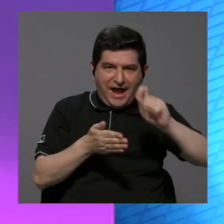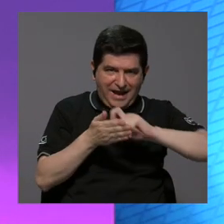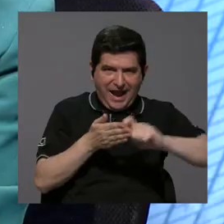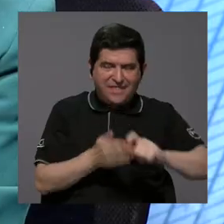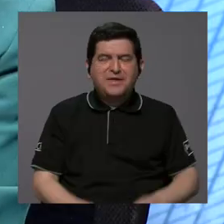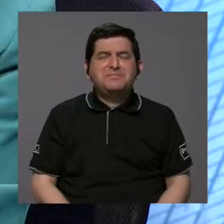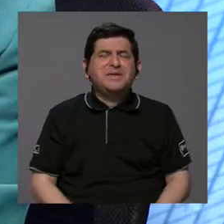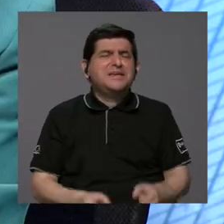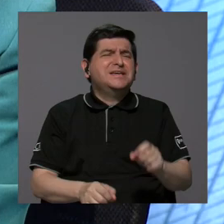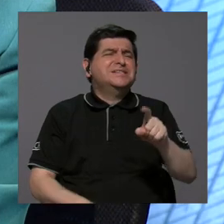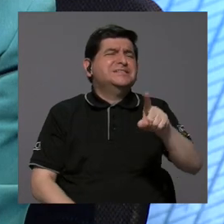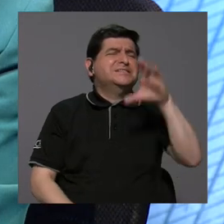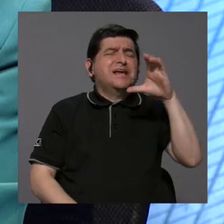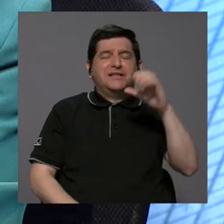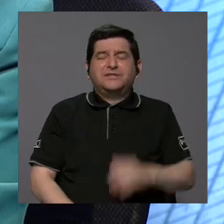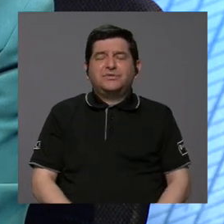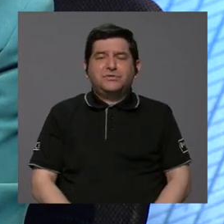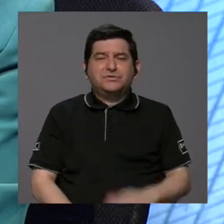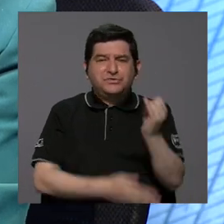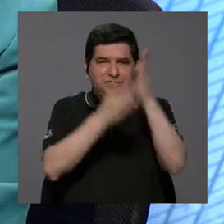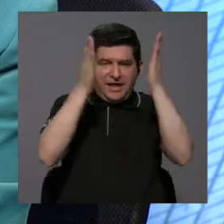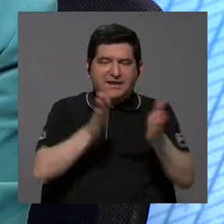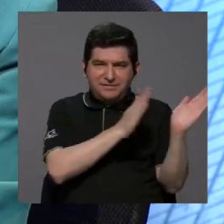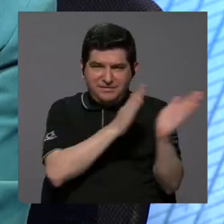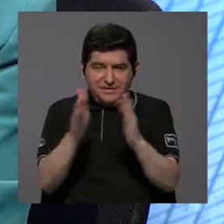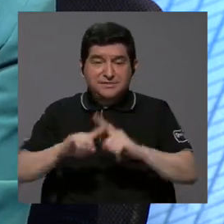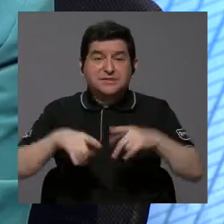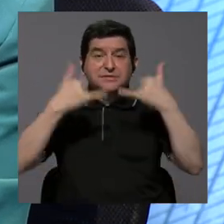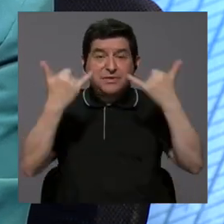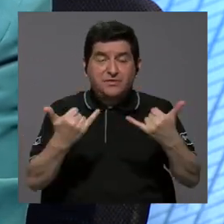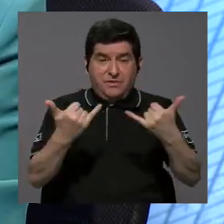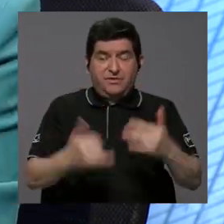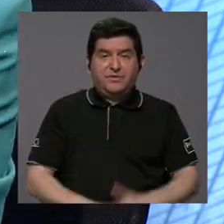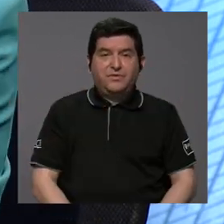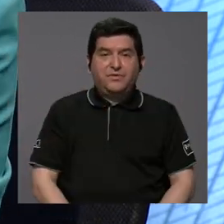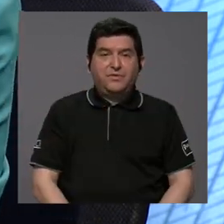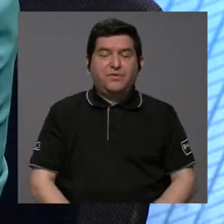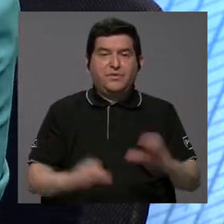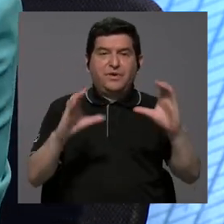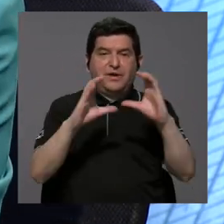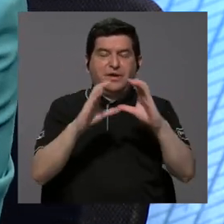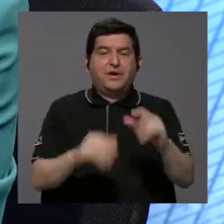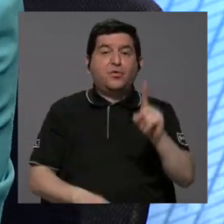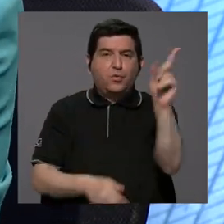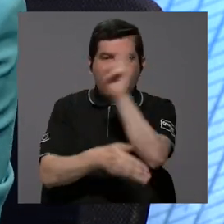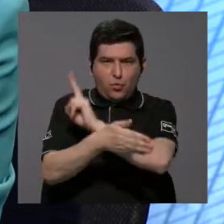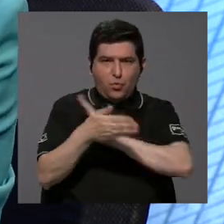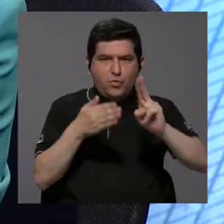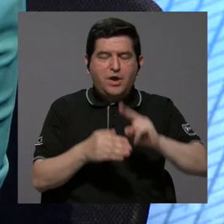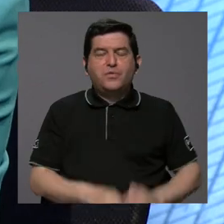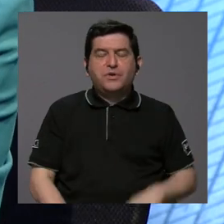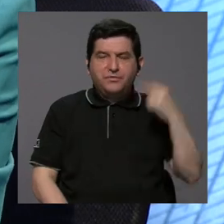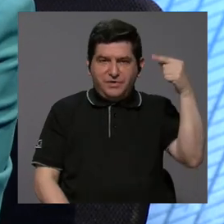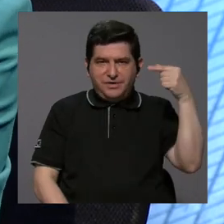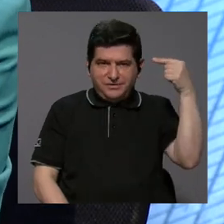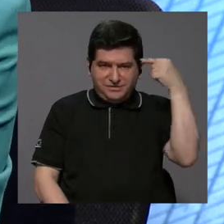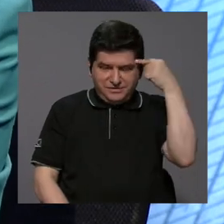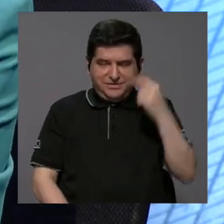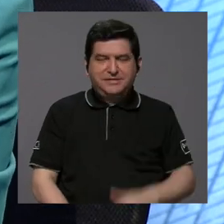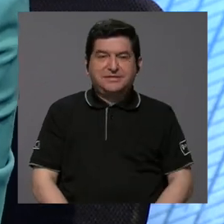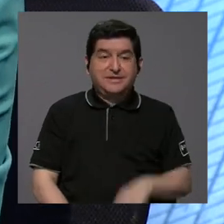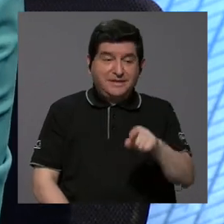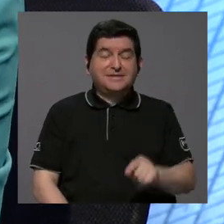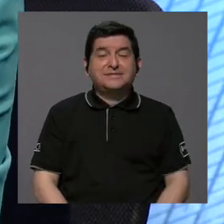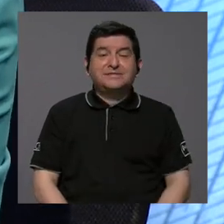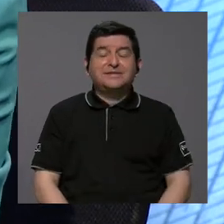artistas y ahora pertenece verdad o está acreditado con alguna universidad Estatal bueno así fue